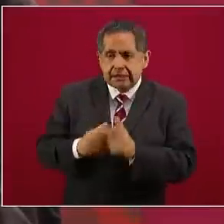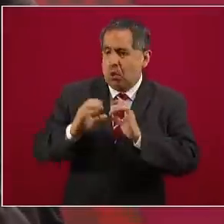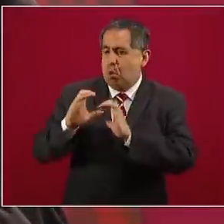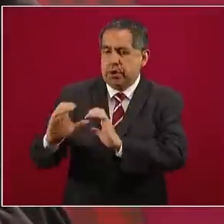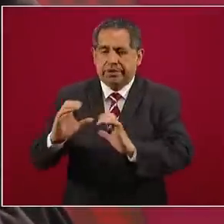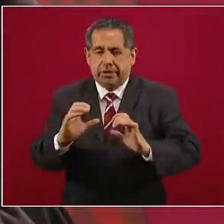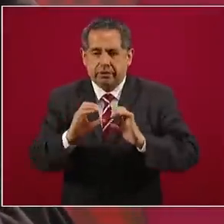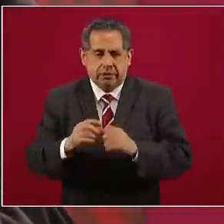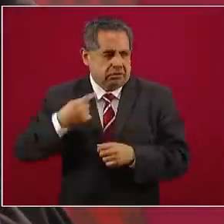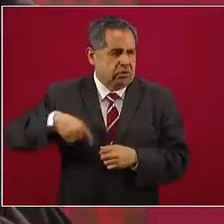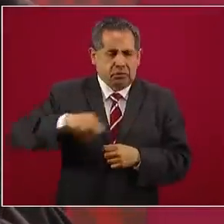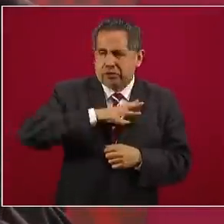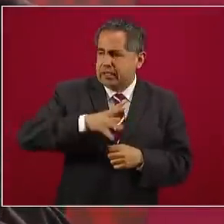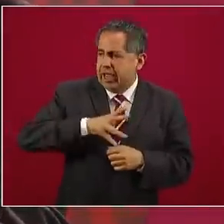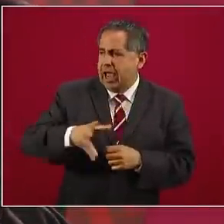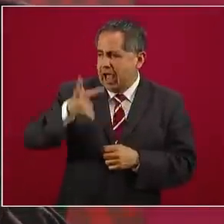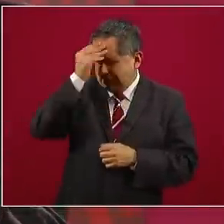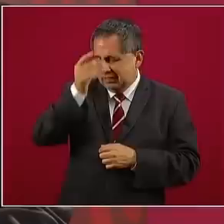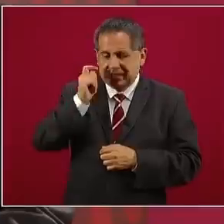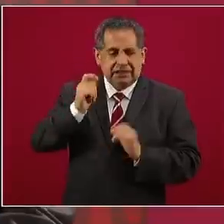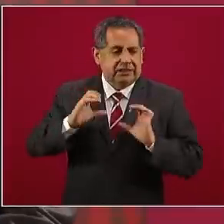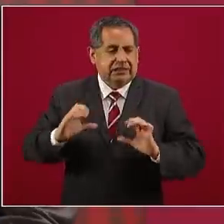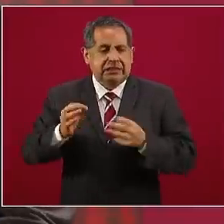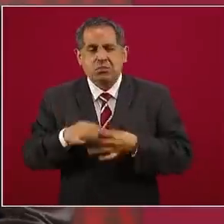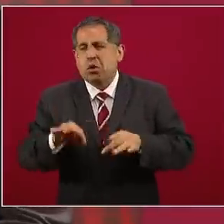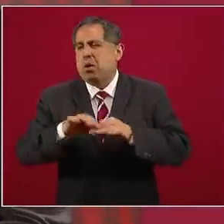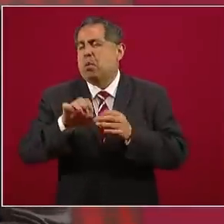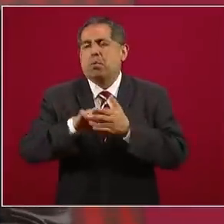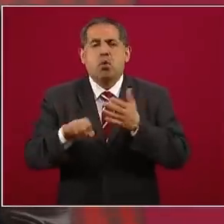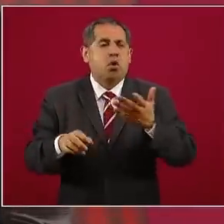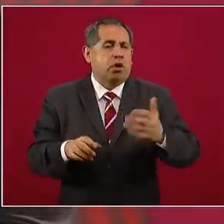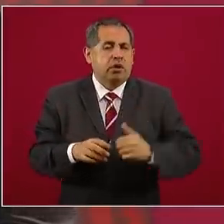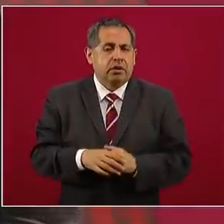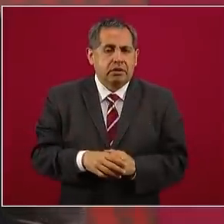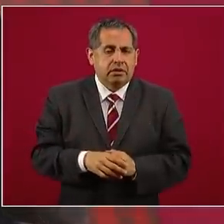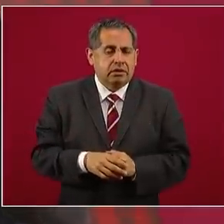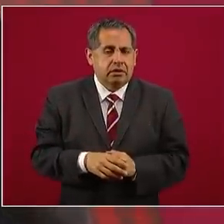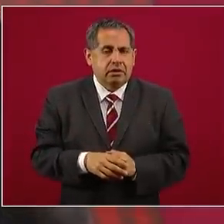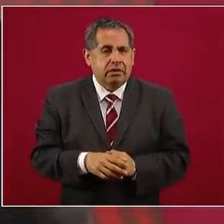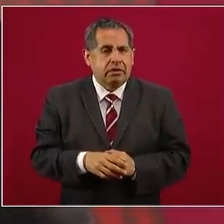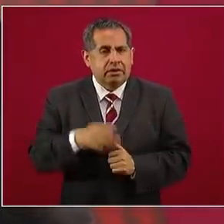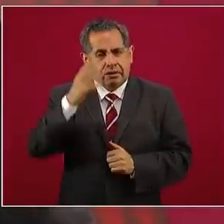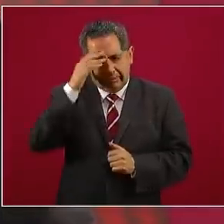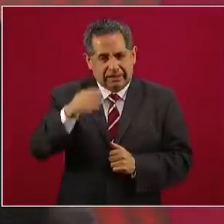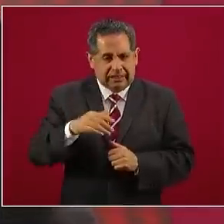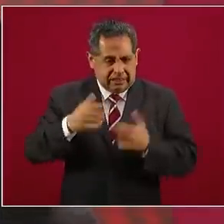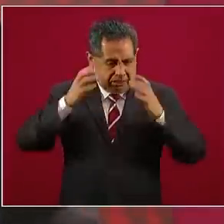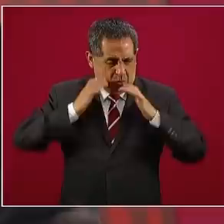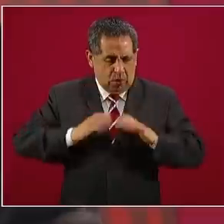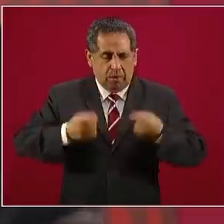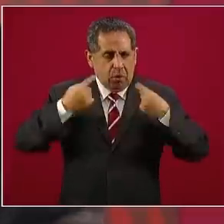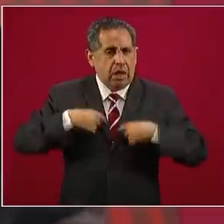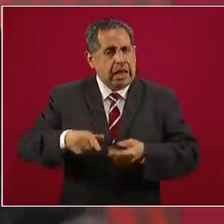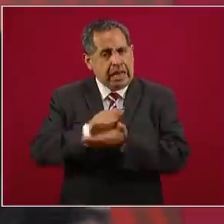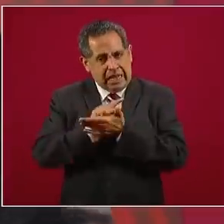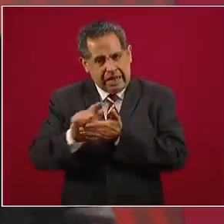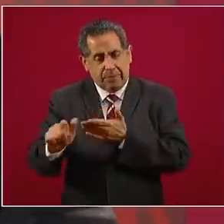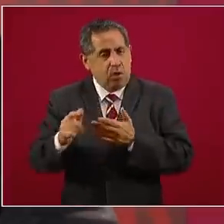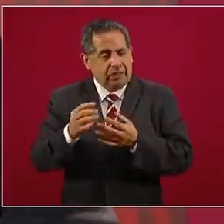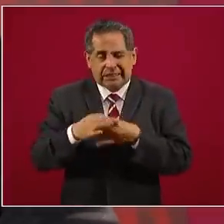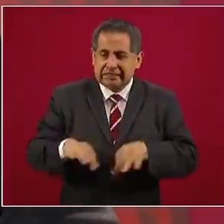Ya hemos aprendido la importancia de la higiene personal y